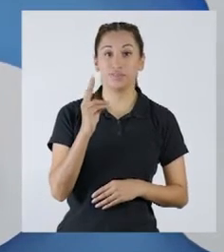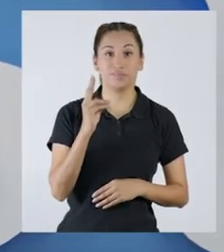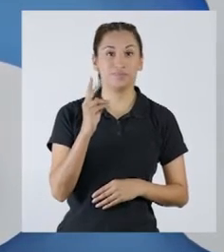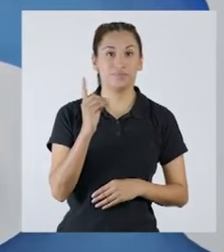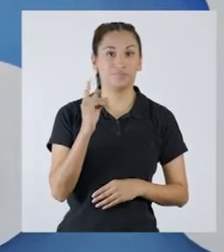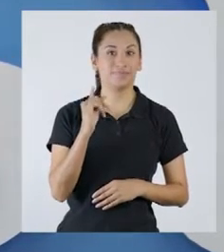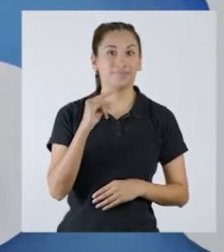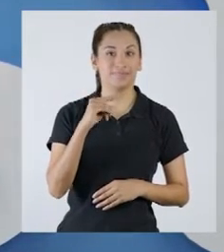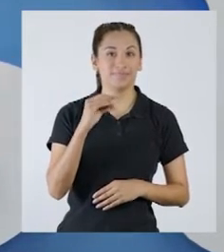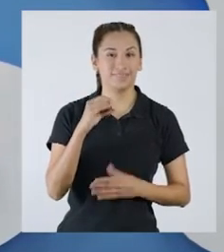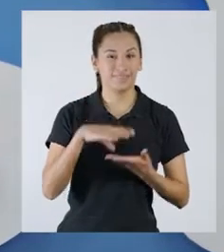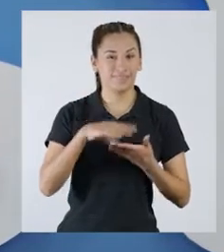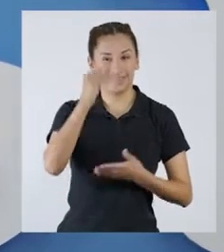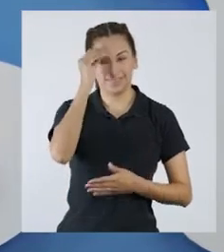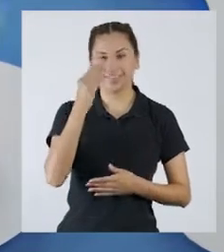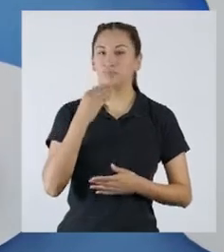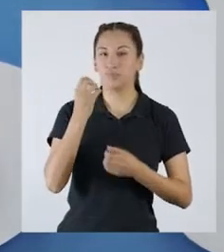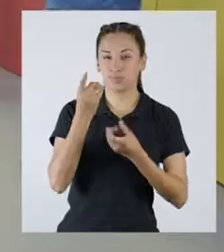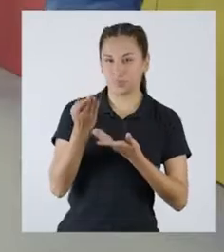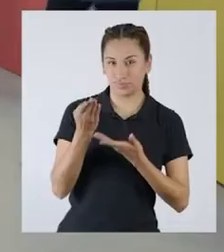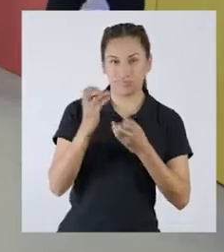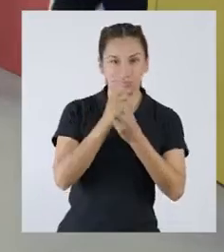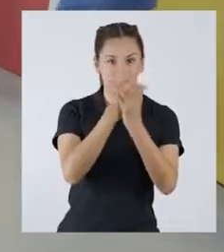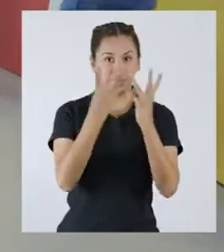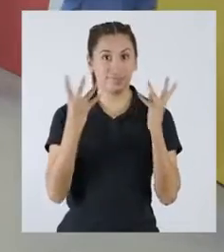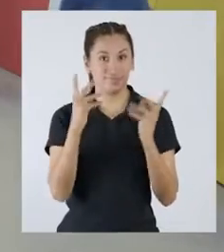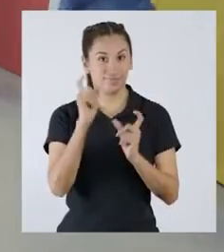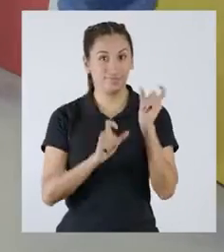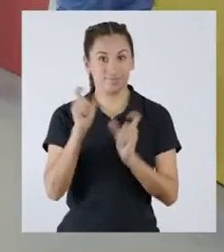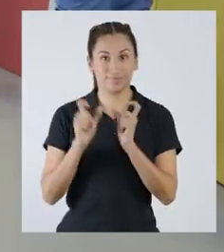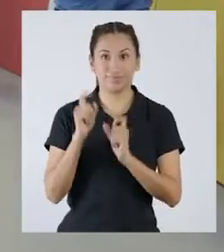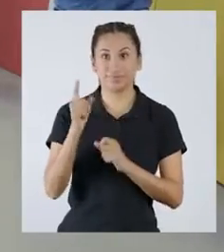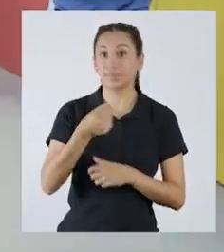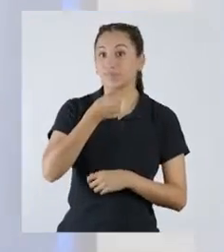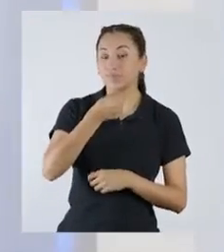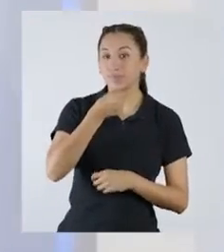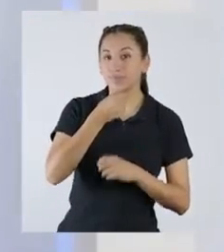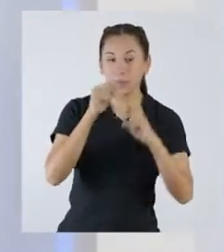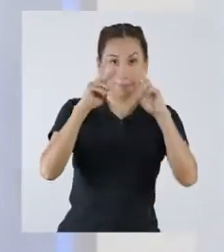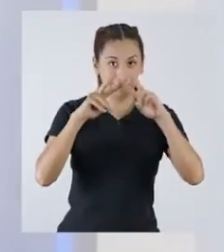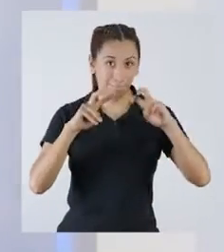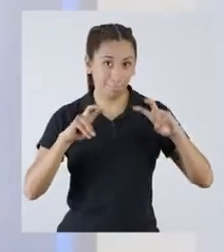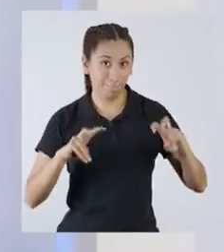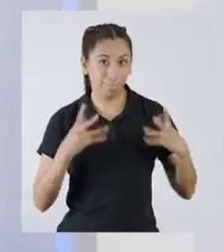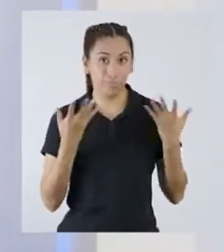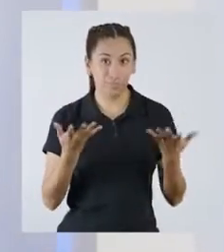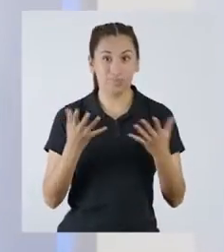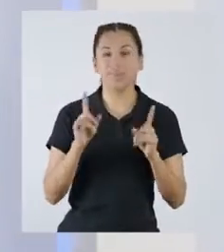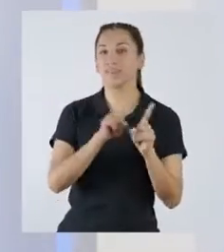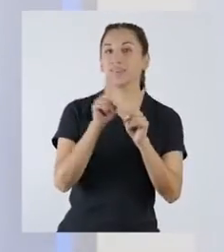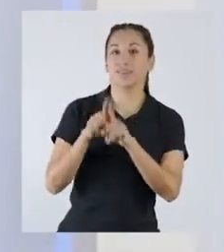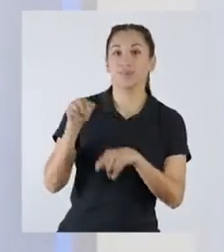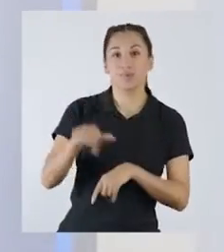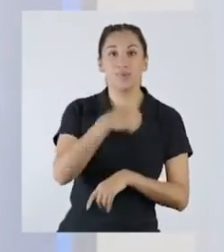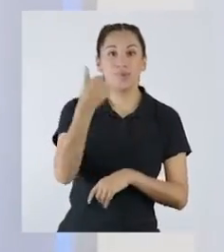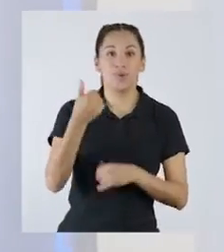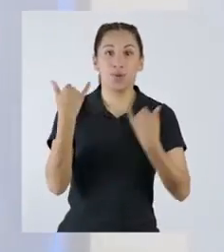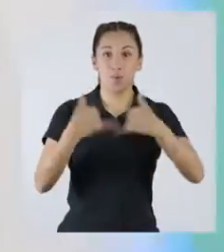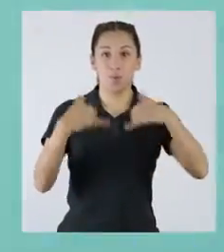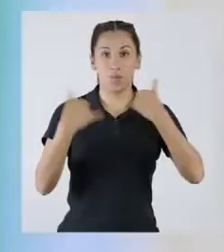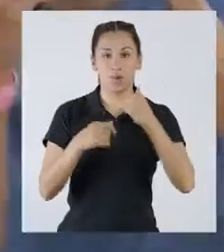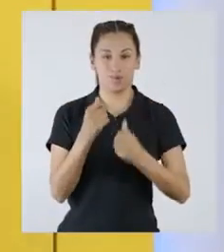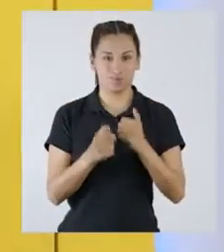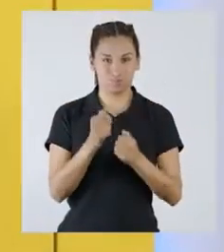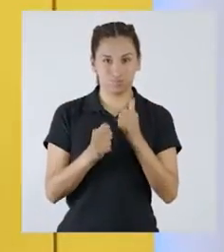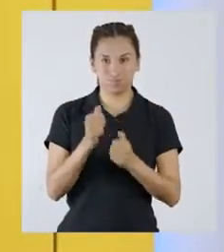Rodrigo aprende, Rodrigo es muchas personas a la vez. Es Alejandro, periodista e investigador. También es